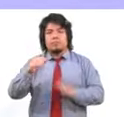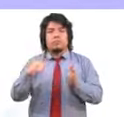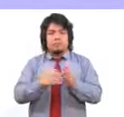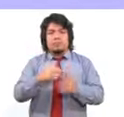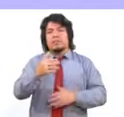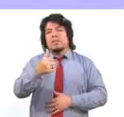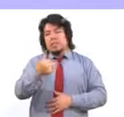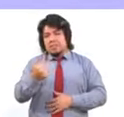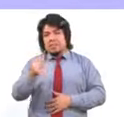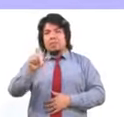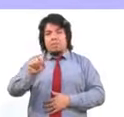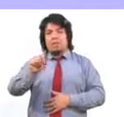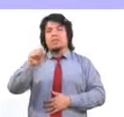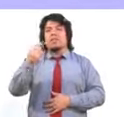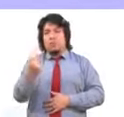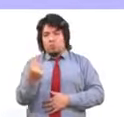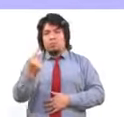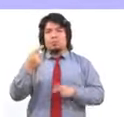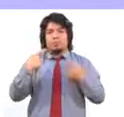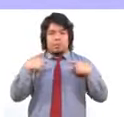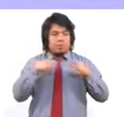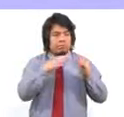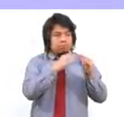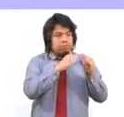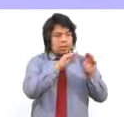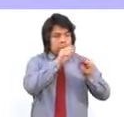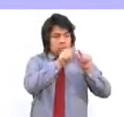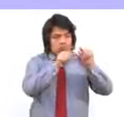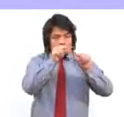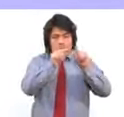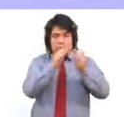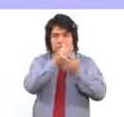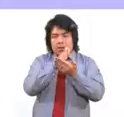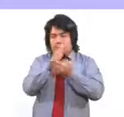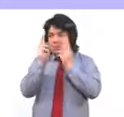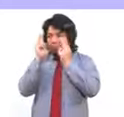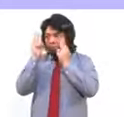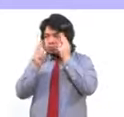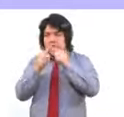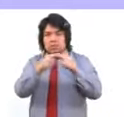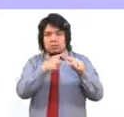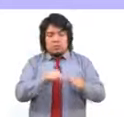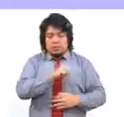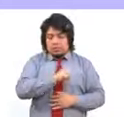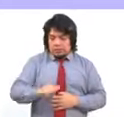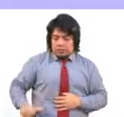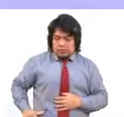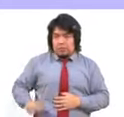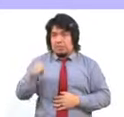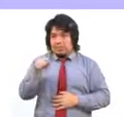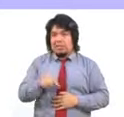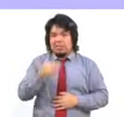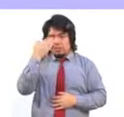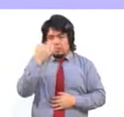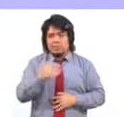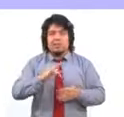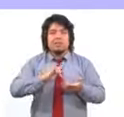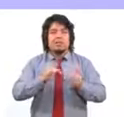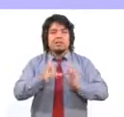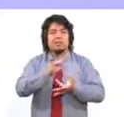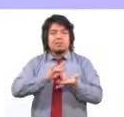149.221 visitas a diferentes casas en las 16 alcaldías con nuestras compañeras de la red de mujeres,